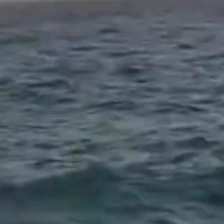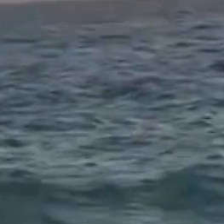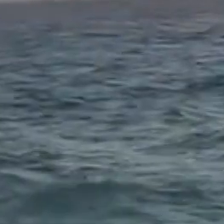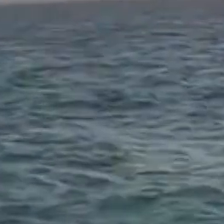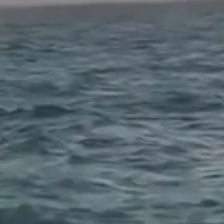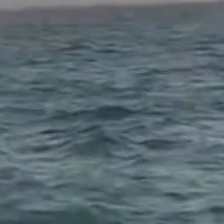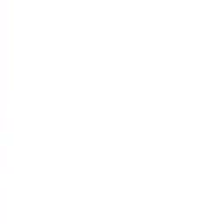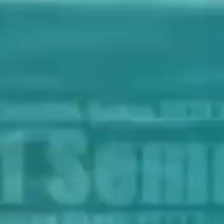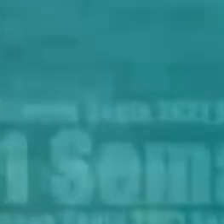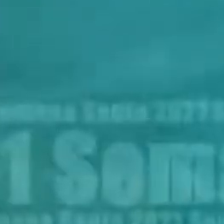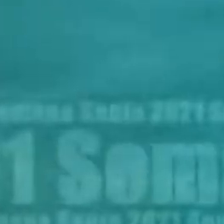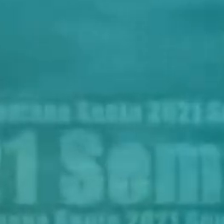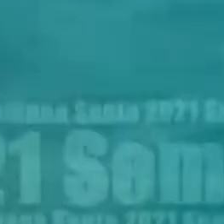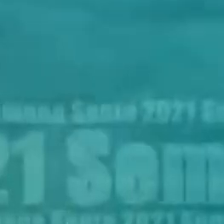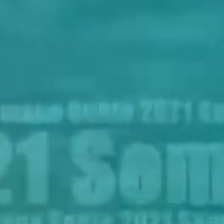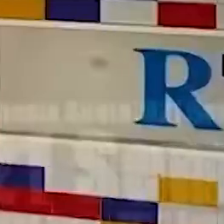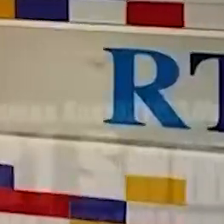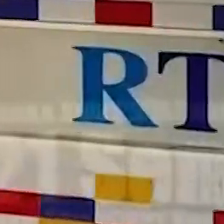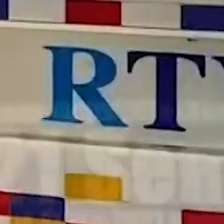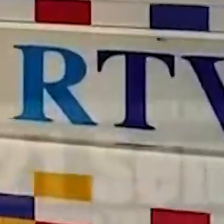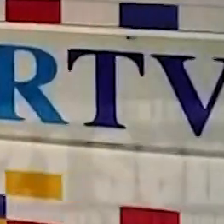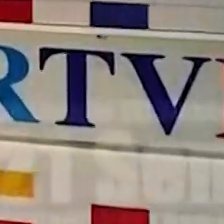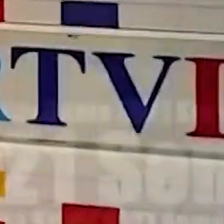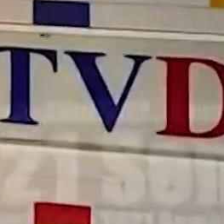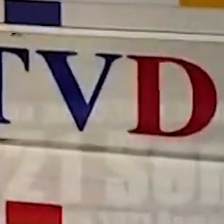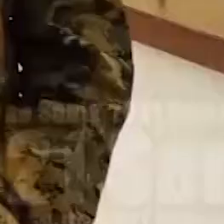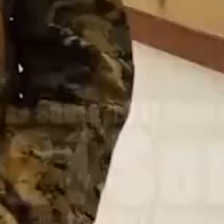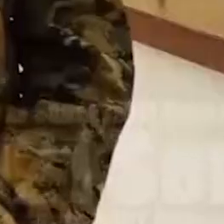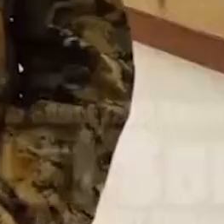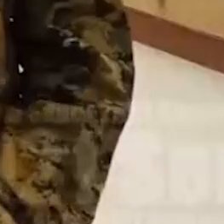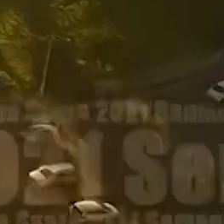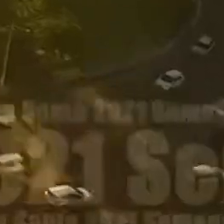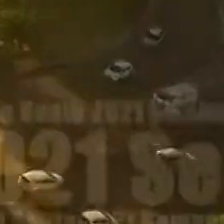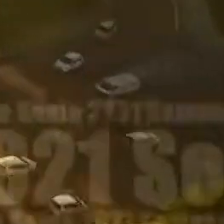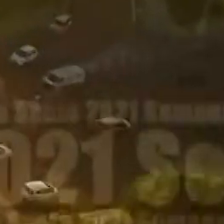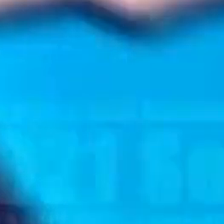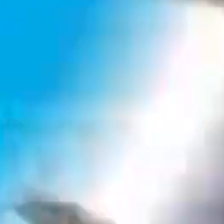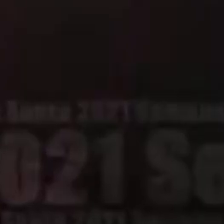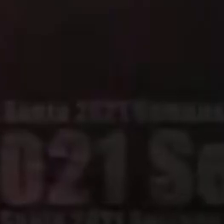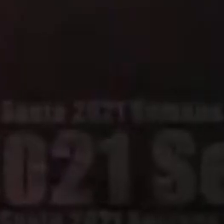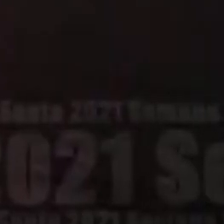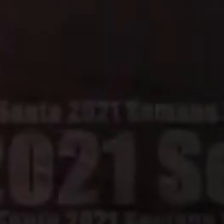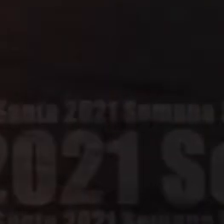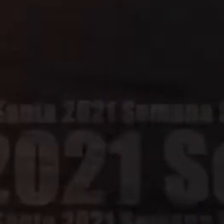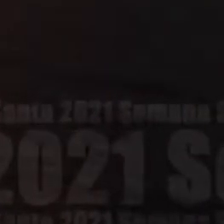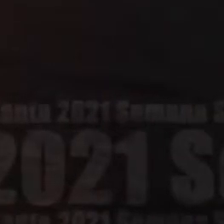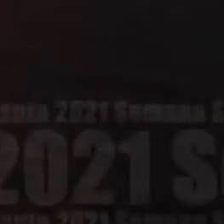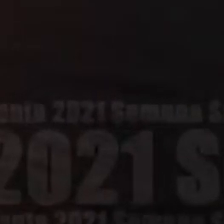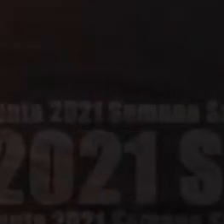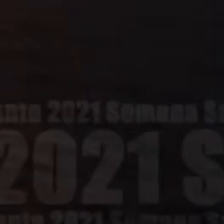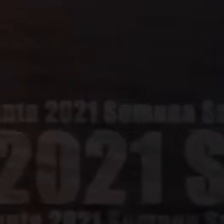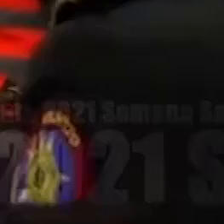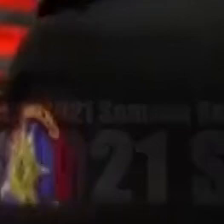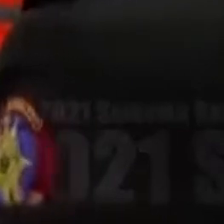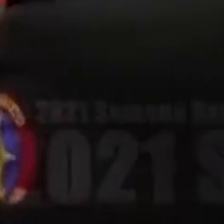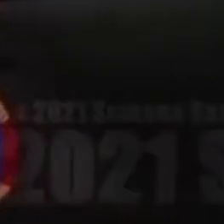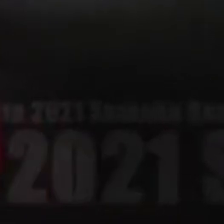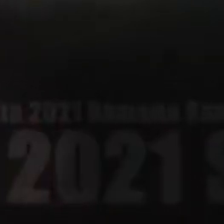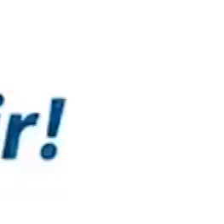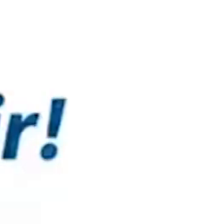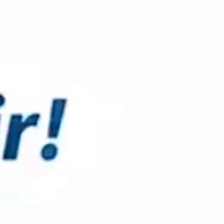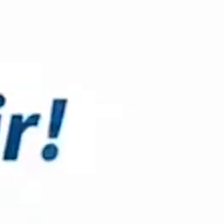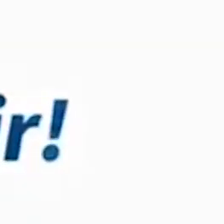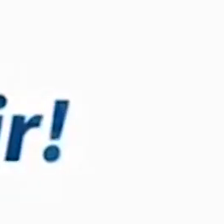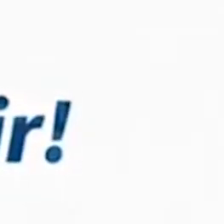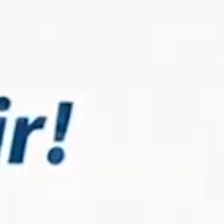y helicópteros. Somos el canal oficial para las transmisiones de los boletines del Centro de Operaciones de Emergencia, con las